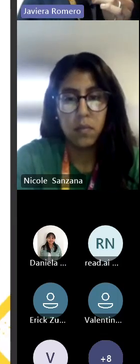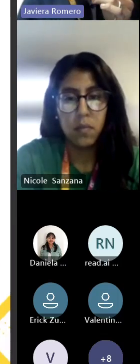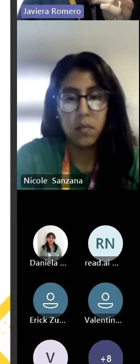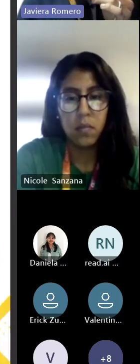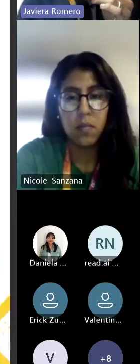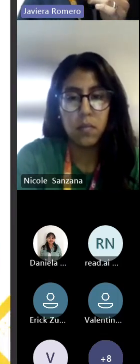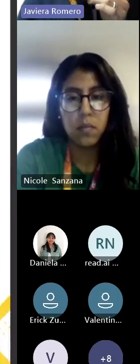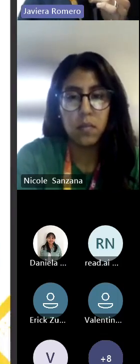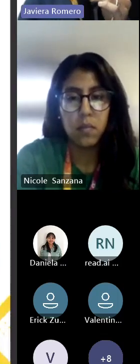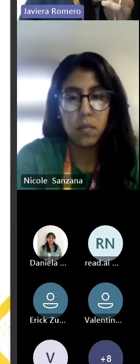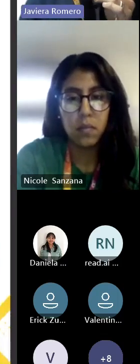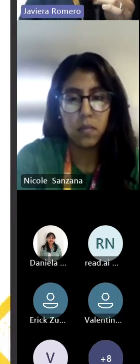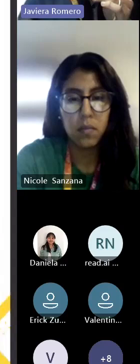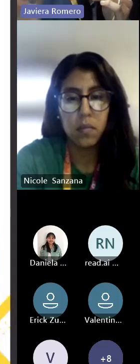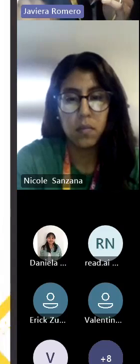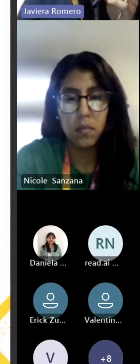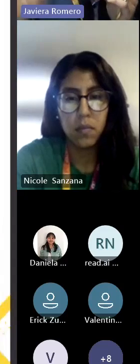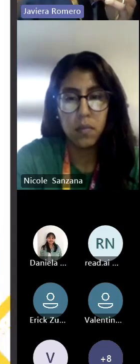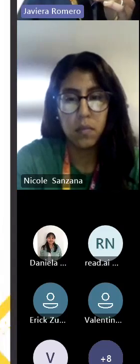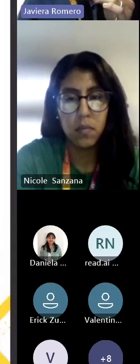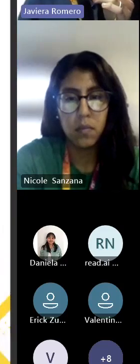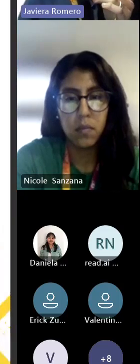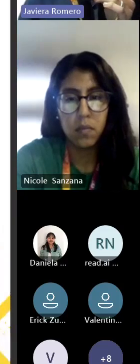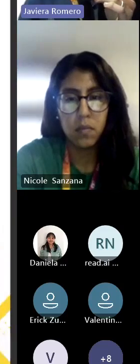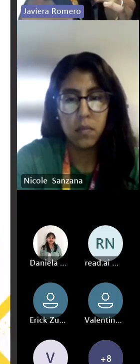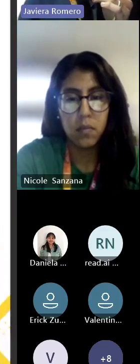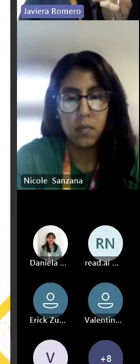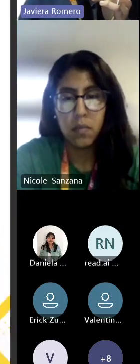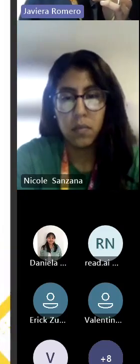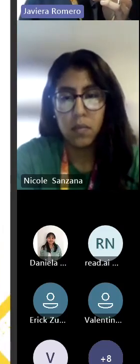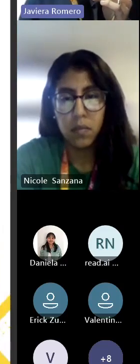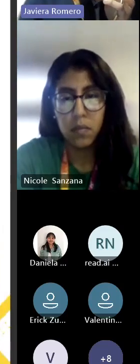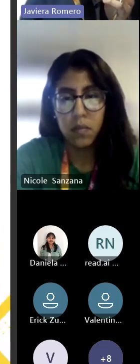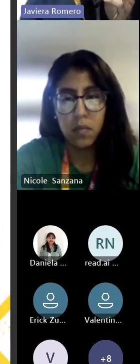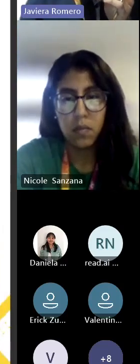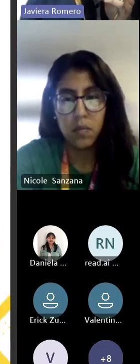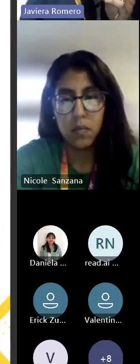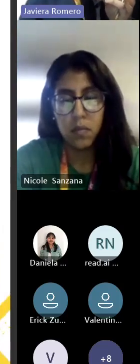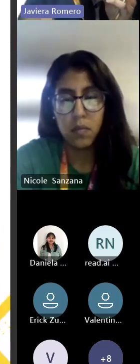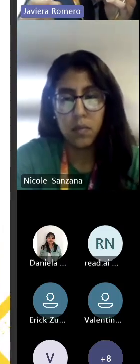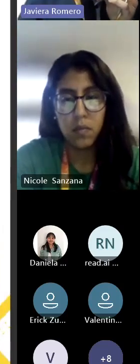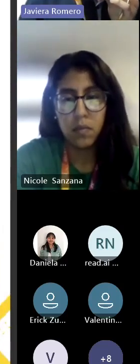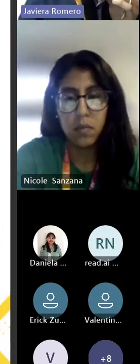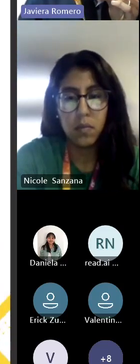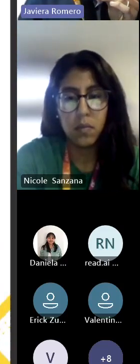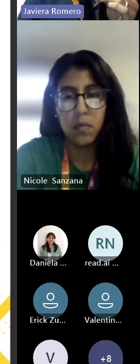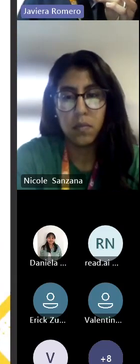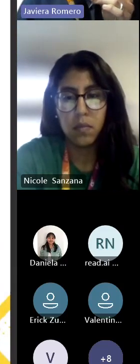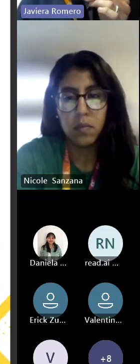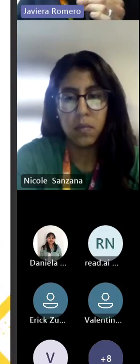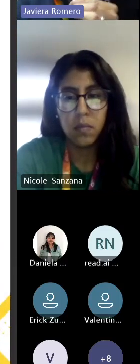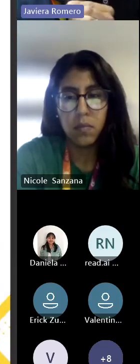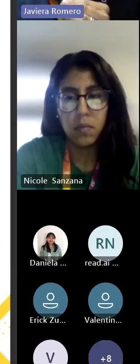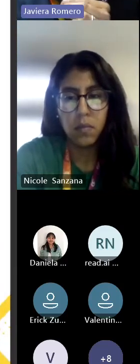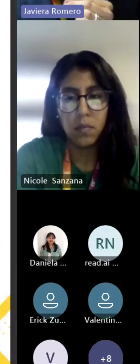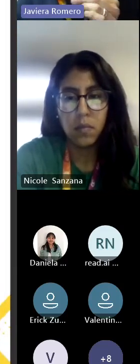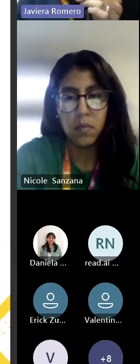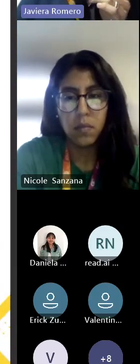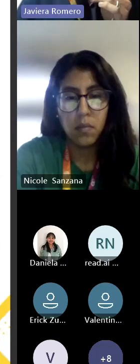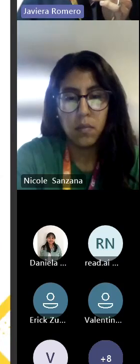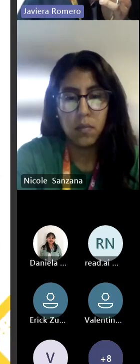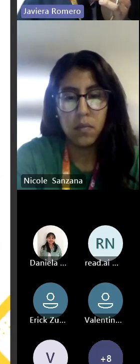existen recomendaciones dadas en torno a que los planes o protocolos de prevención del acoso incluyan en su diseño y